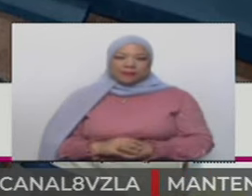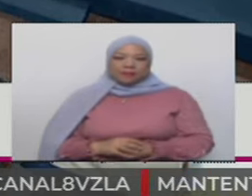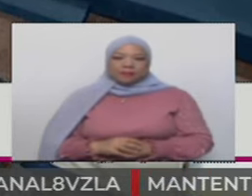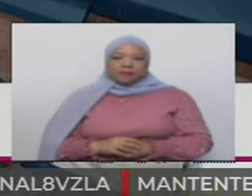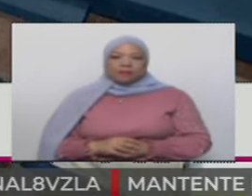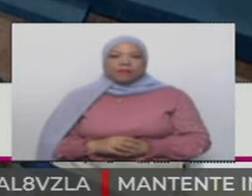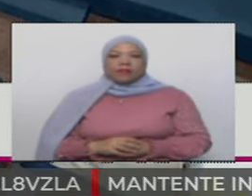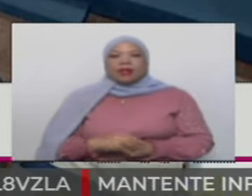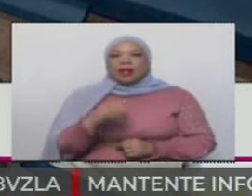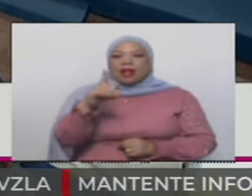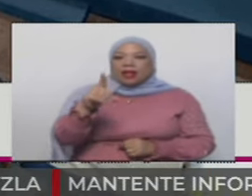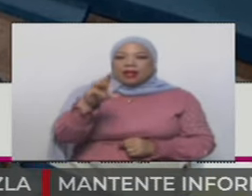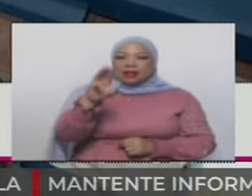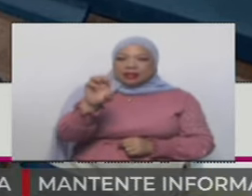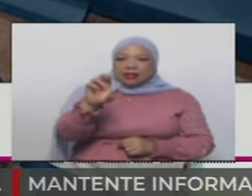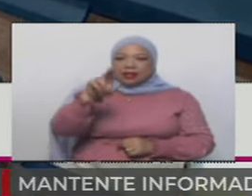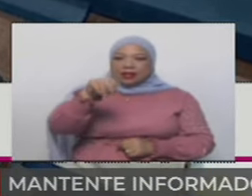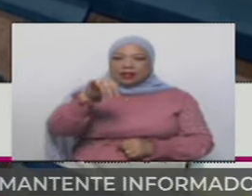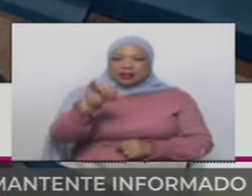Labrador,